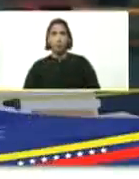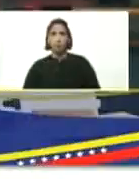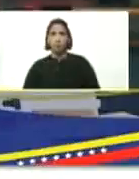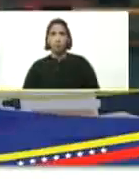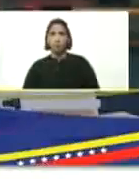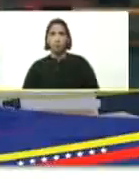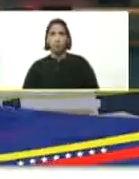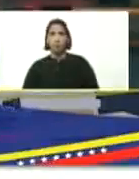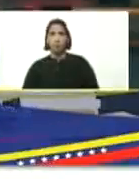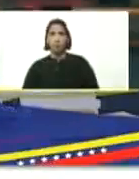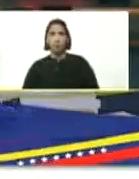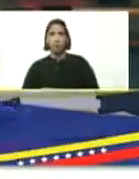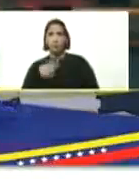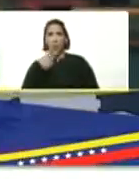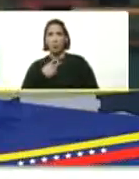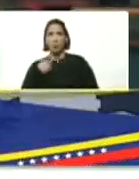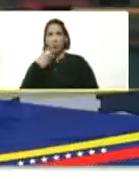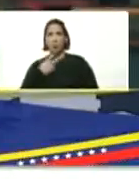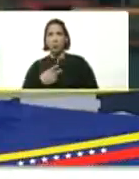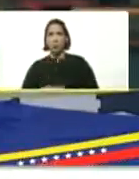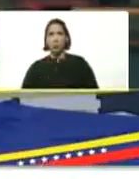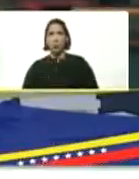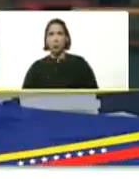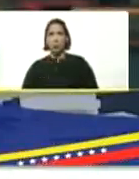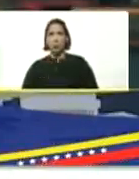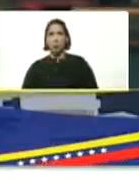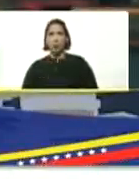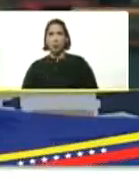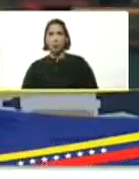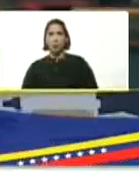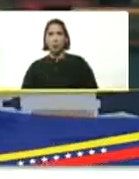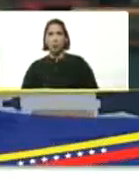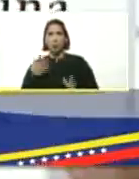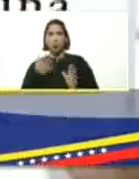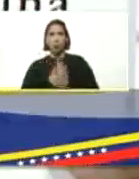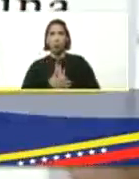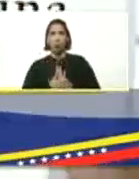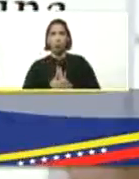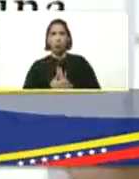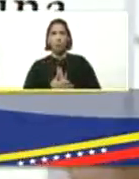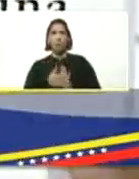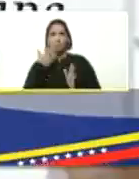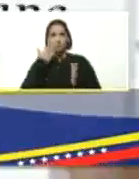Hablando de Apure, Botalón de Luna, de Guillermo Jiménez Leal.